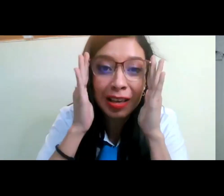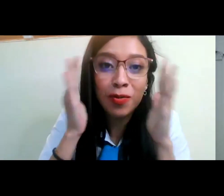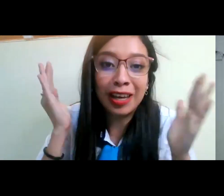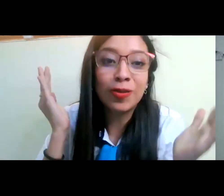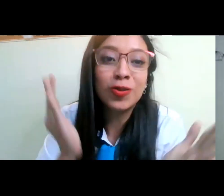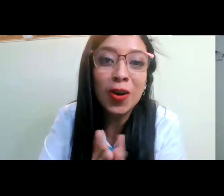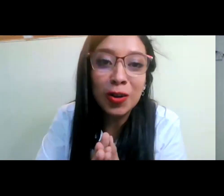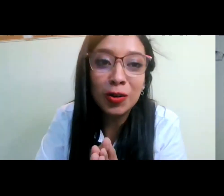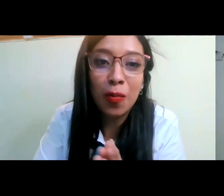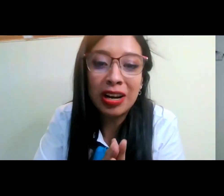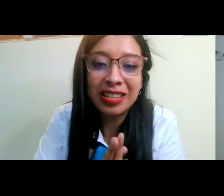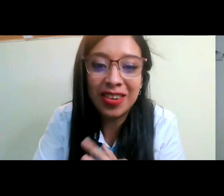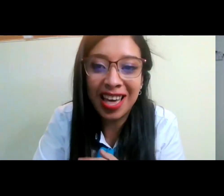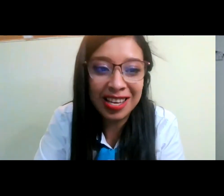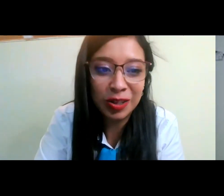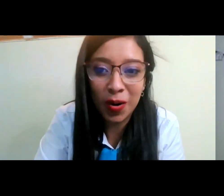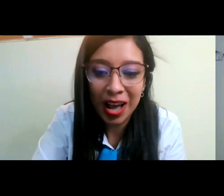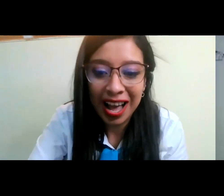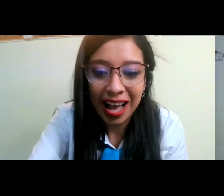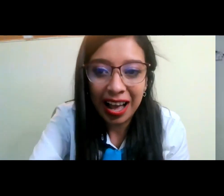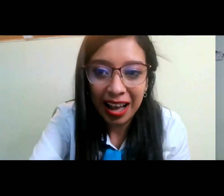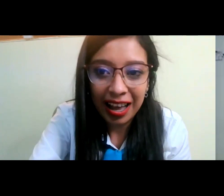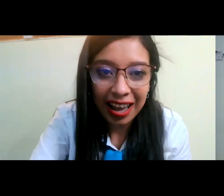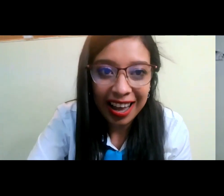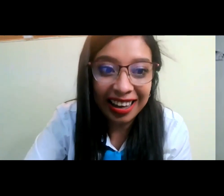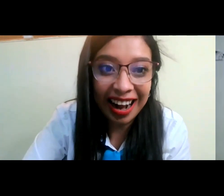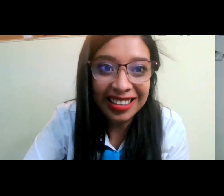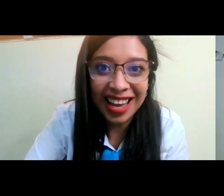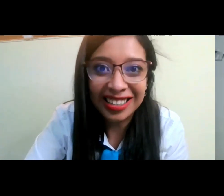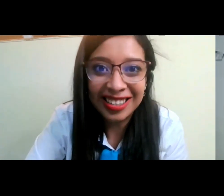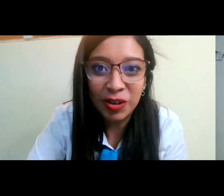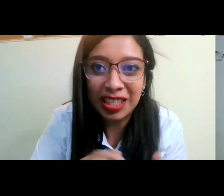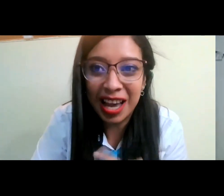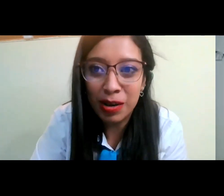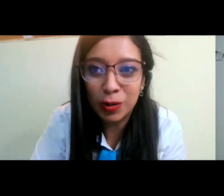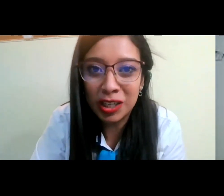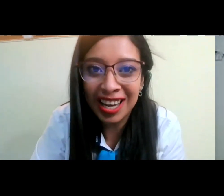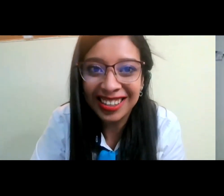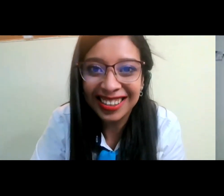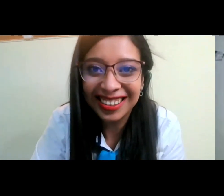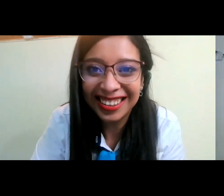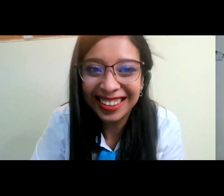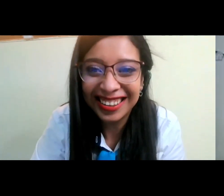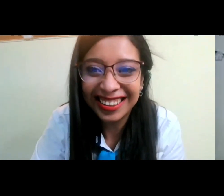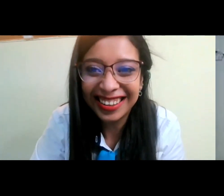Señor Ruby, no tiene audio. No se escucha, señor Ruby. Gracias. No sé si ya me